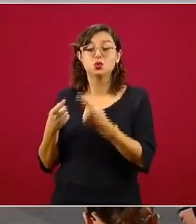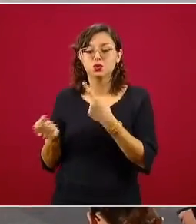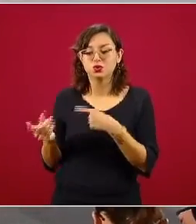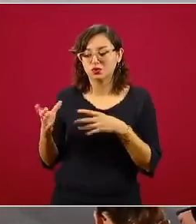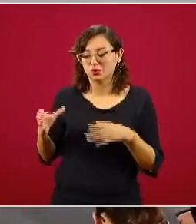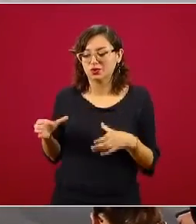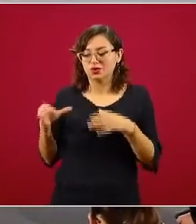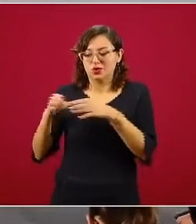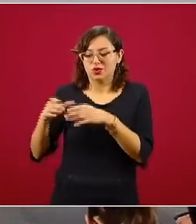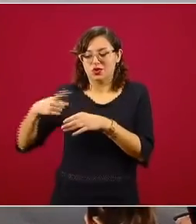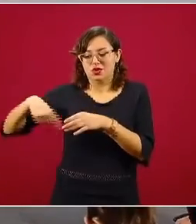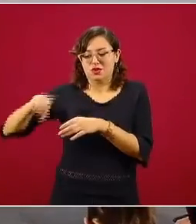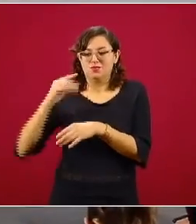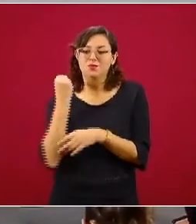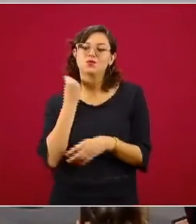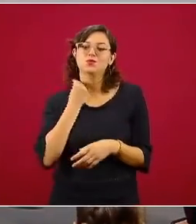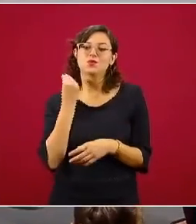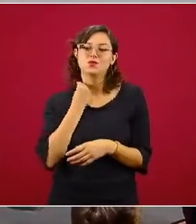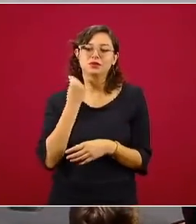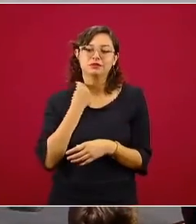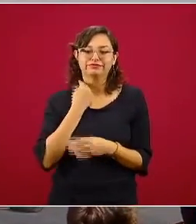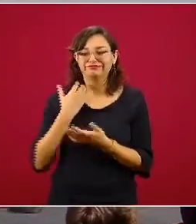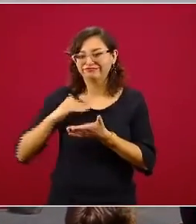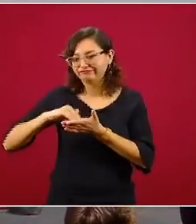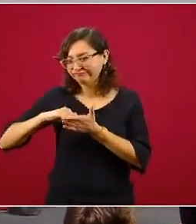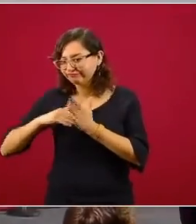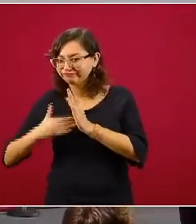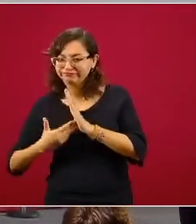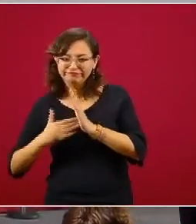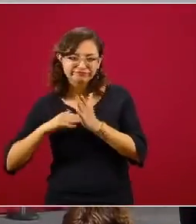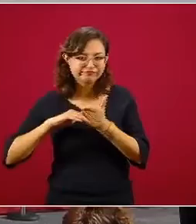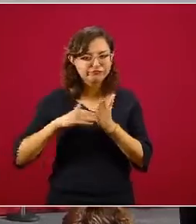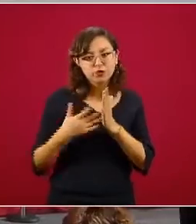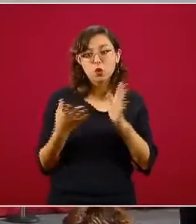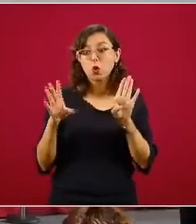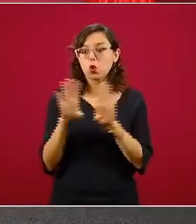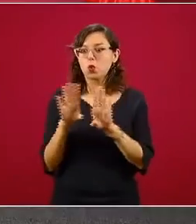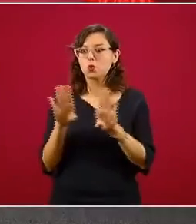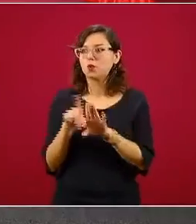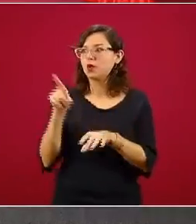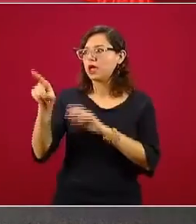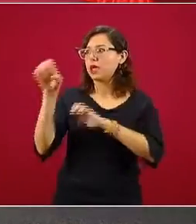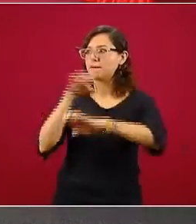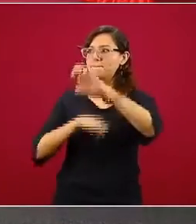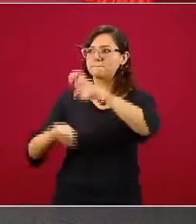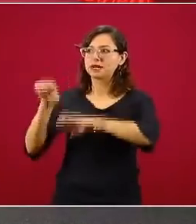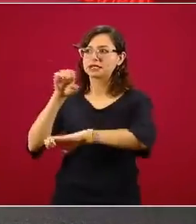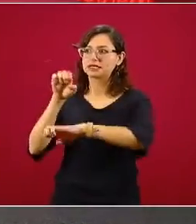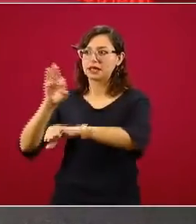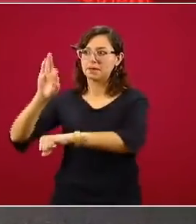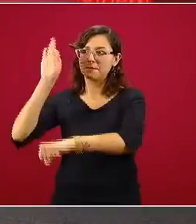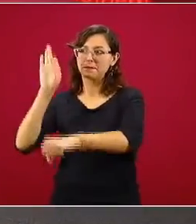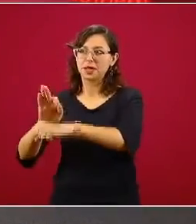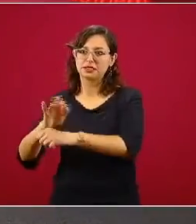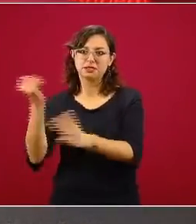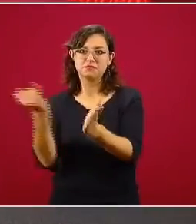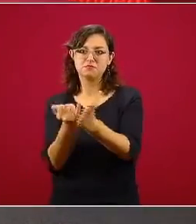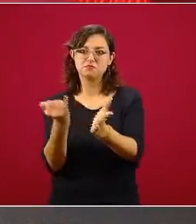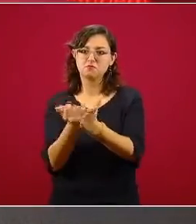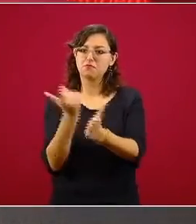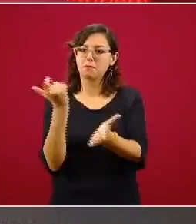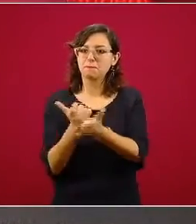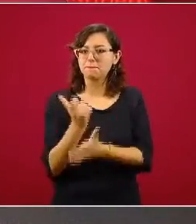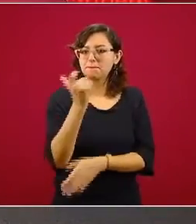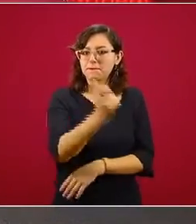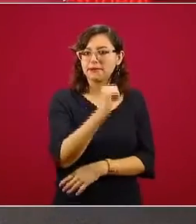encargados de buscar la manera de que las grandes empresas no pagaran impuestos.